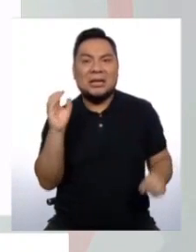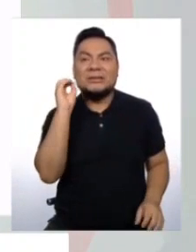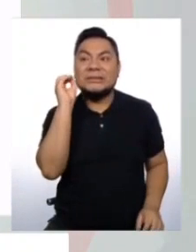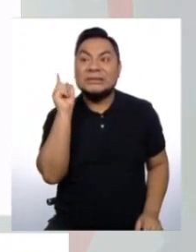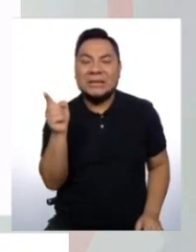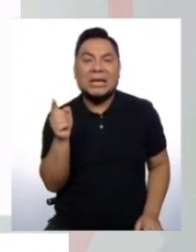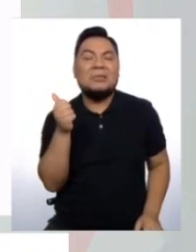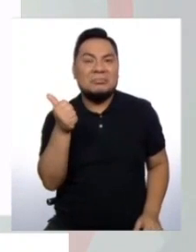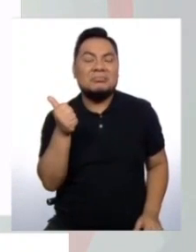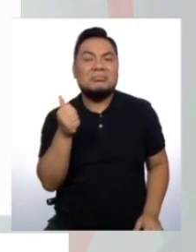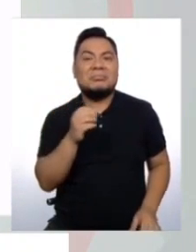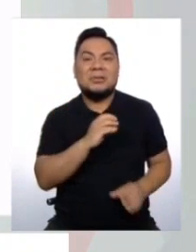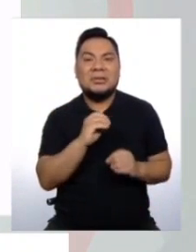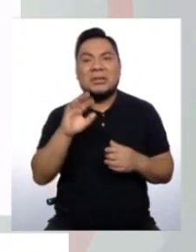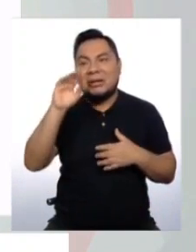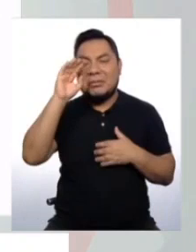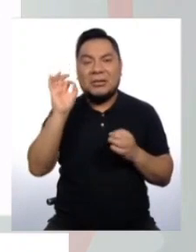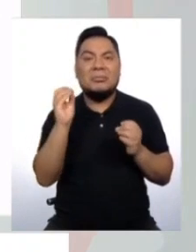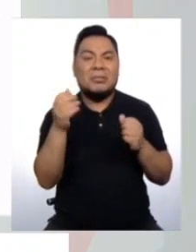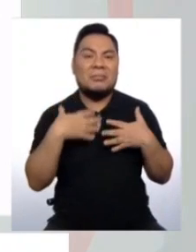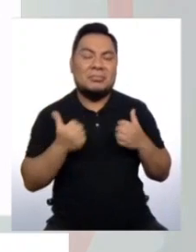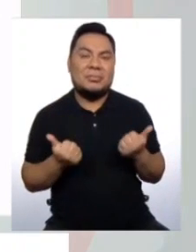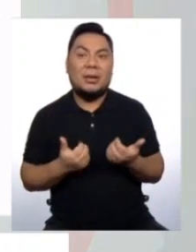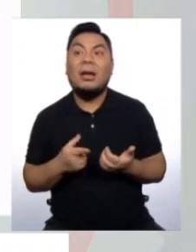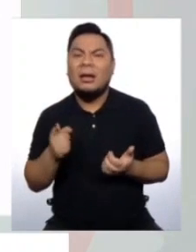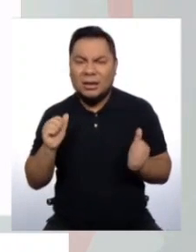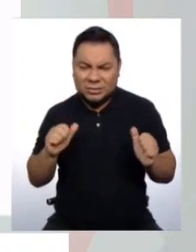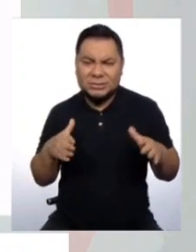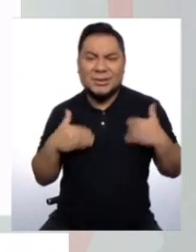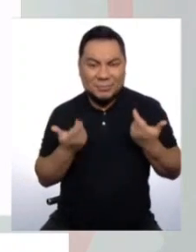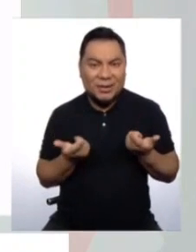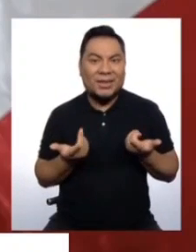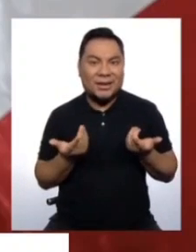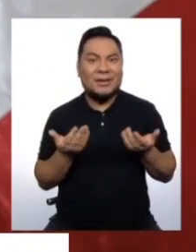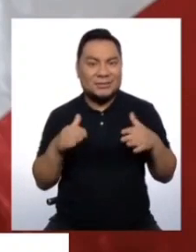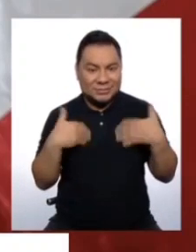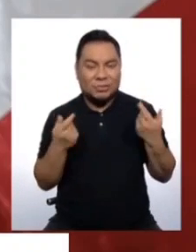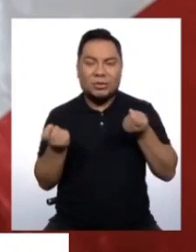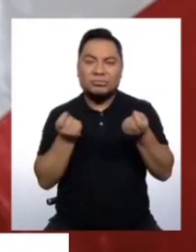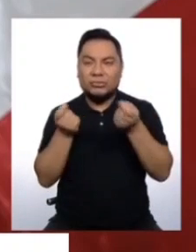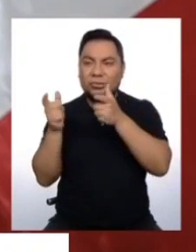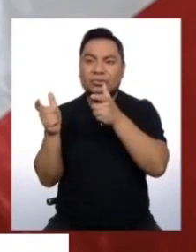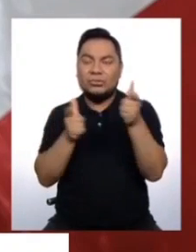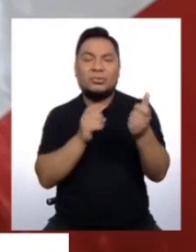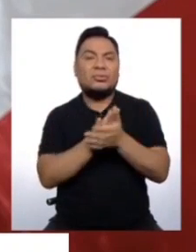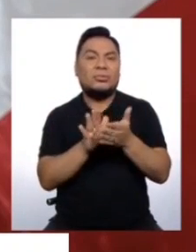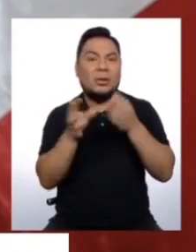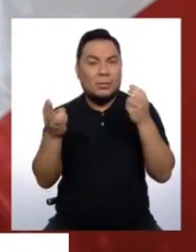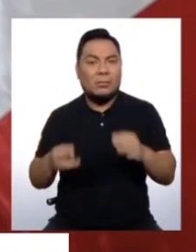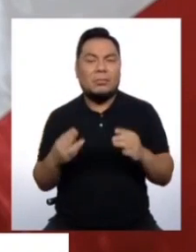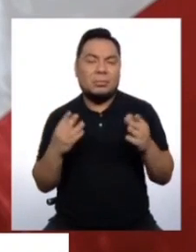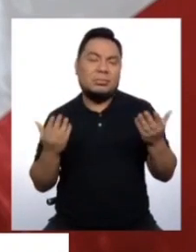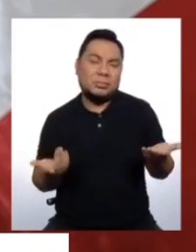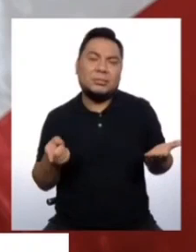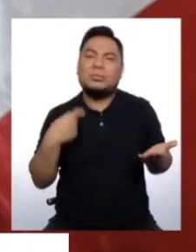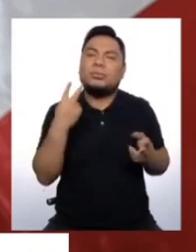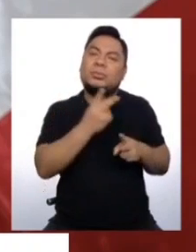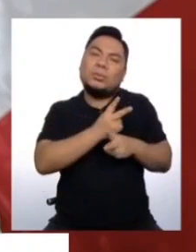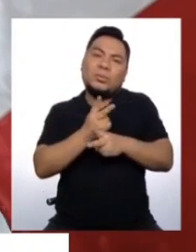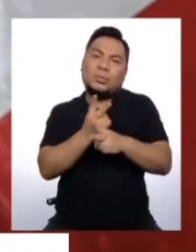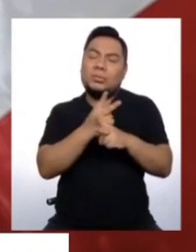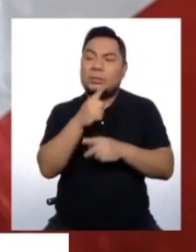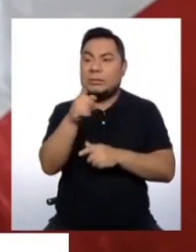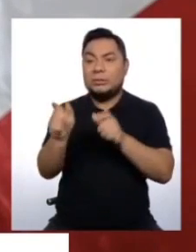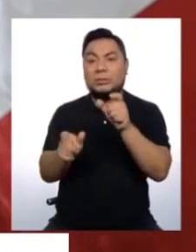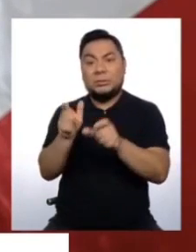puede mantener un control adecuado en los centros de abasto, en los mercados, para cuidar a